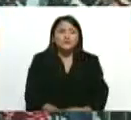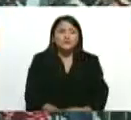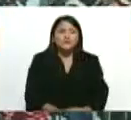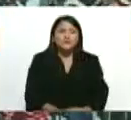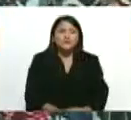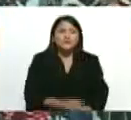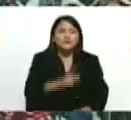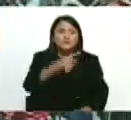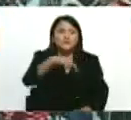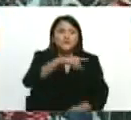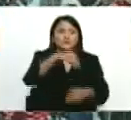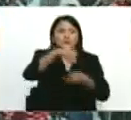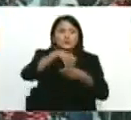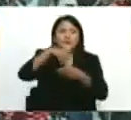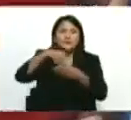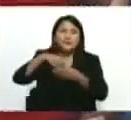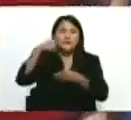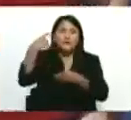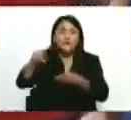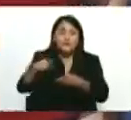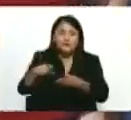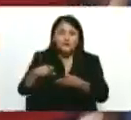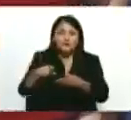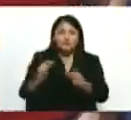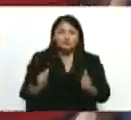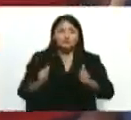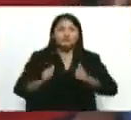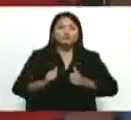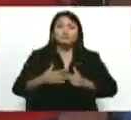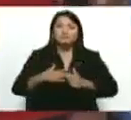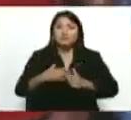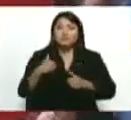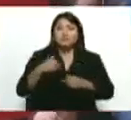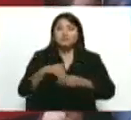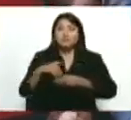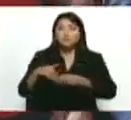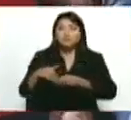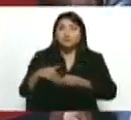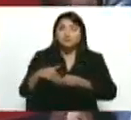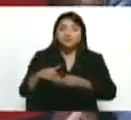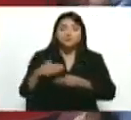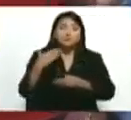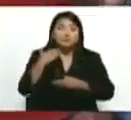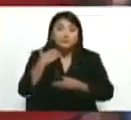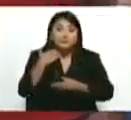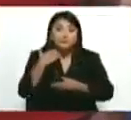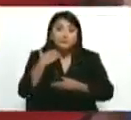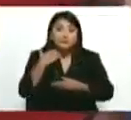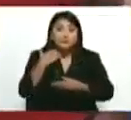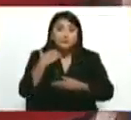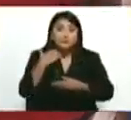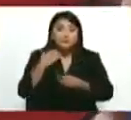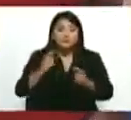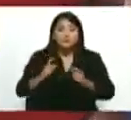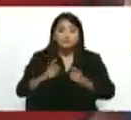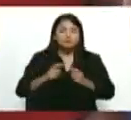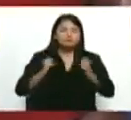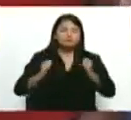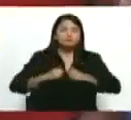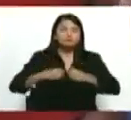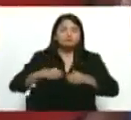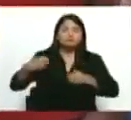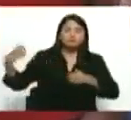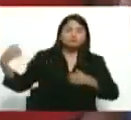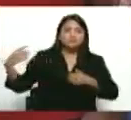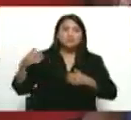se ponen su traje, ¿cómo se llama? De elección. Cuando pierden, llaman a asesinar al presidente Nicolás Maduro o al comandante